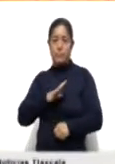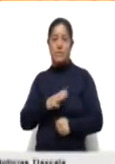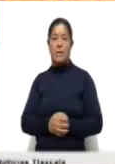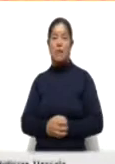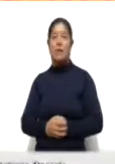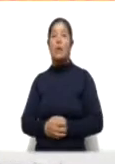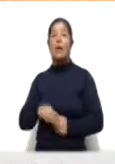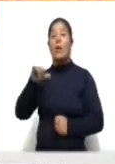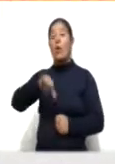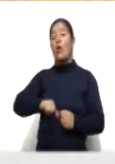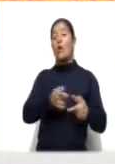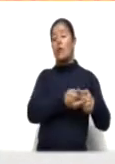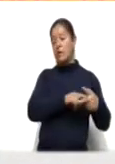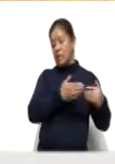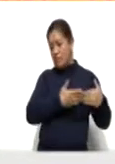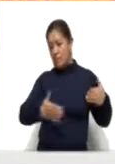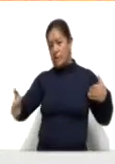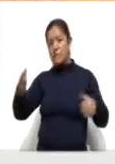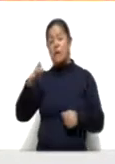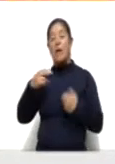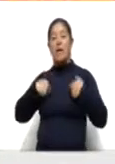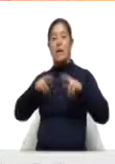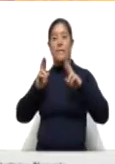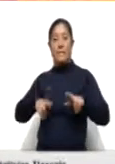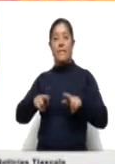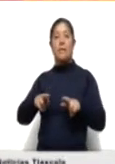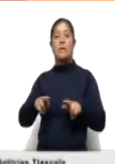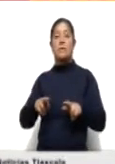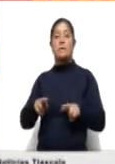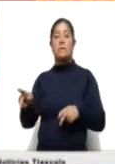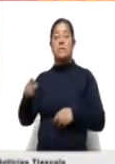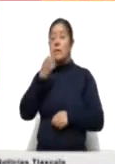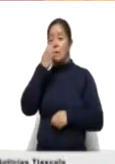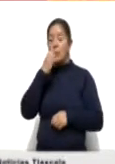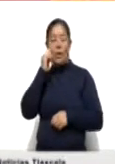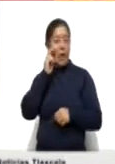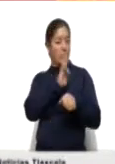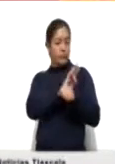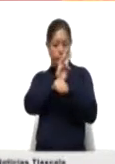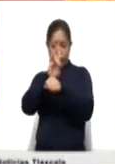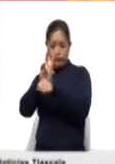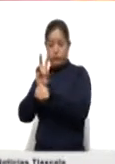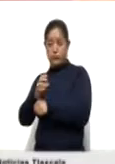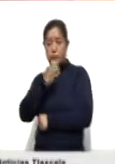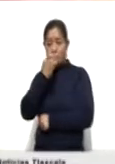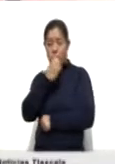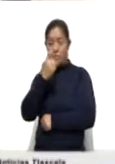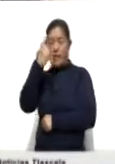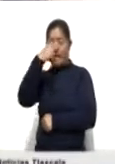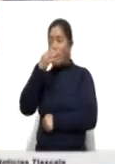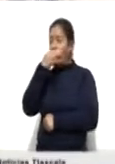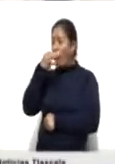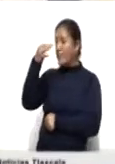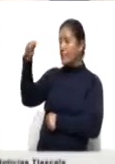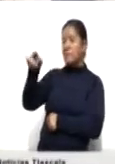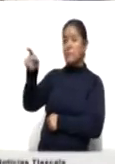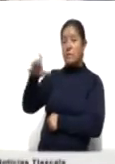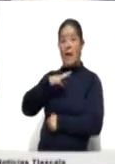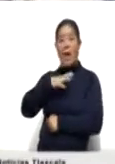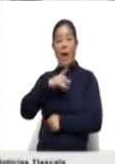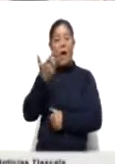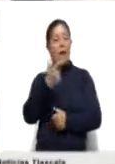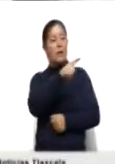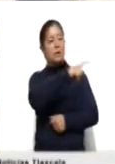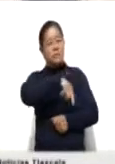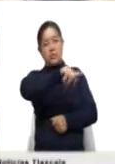de hoy, representantes del magisterio revisará escuela por escuela para conocer sus condiciones y reportar a las autoridades qué infraestructura y servicios